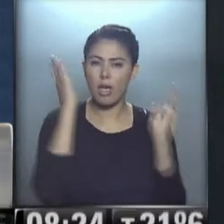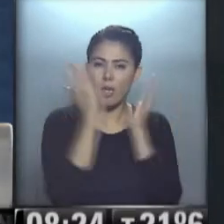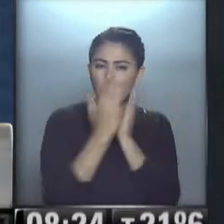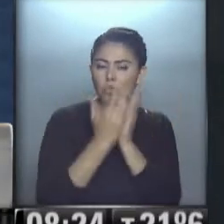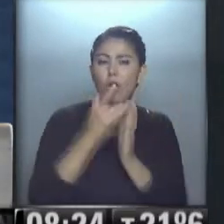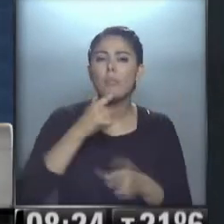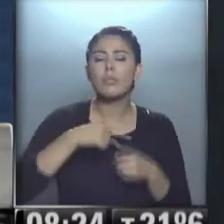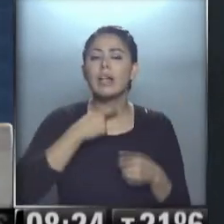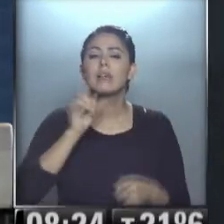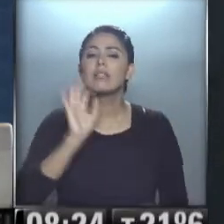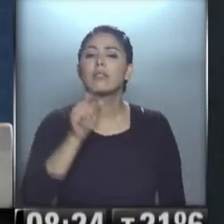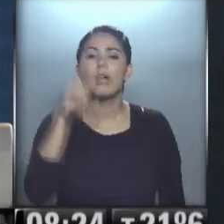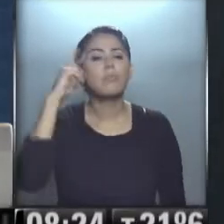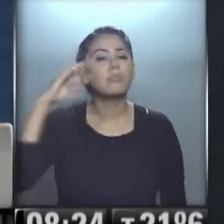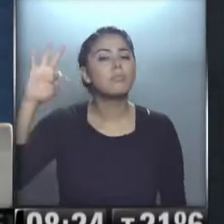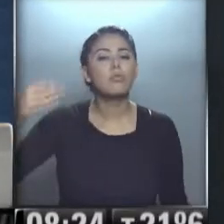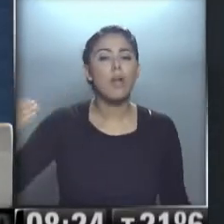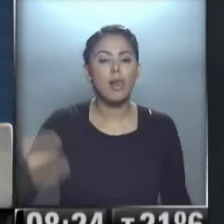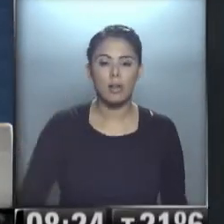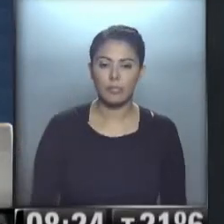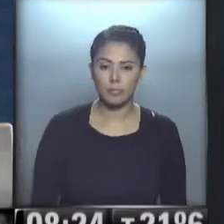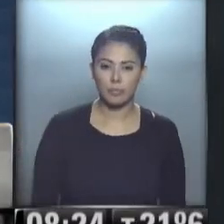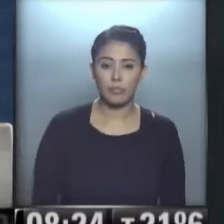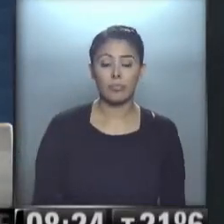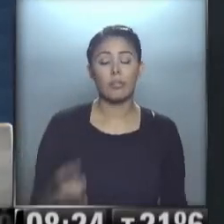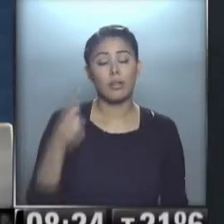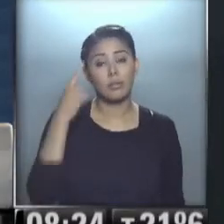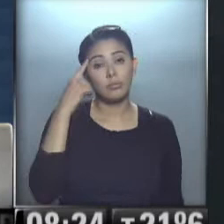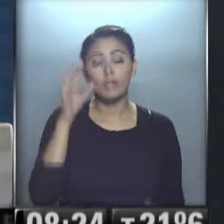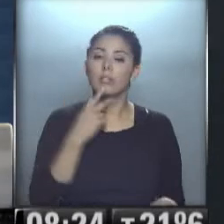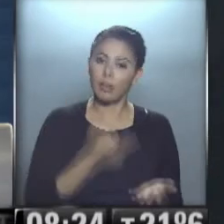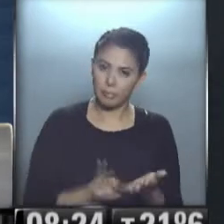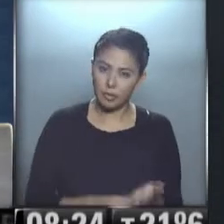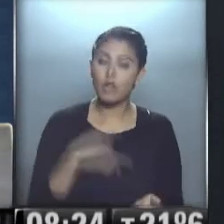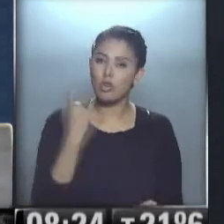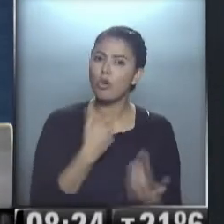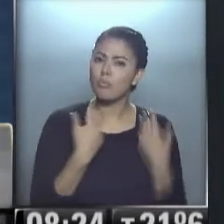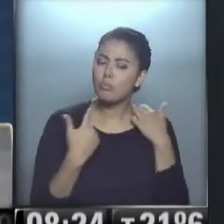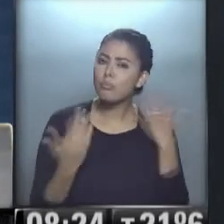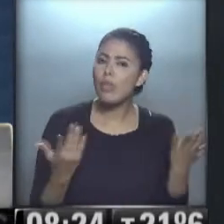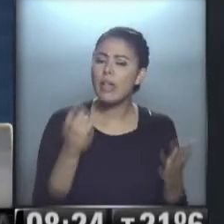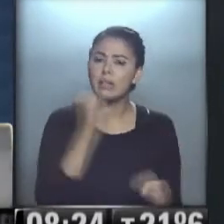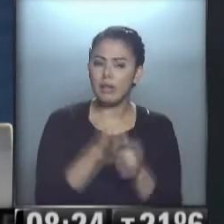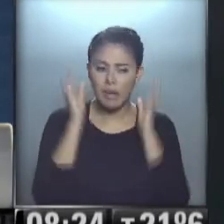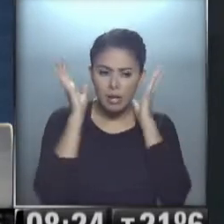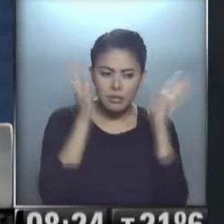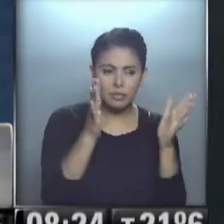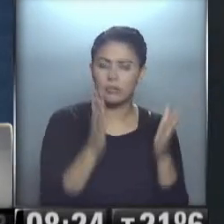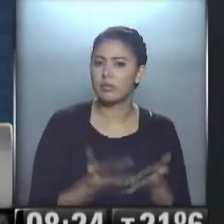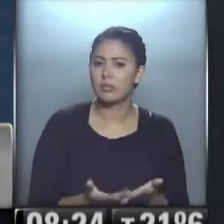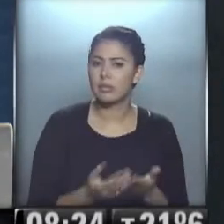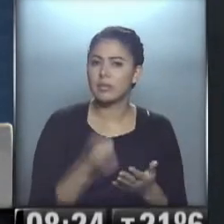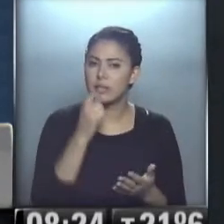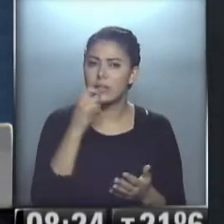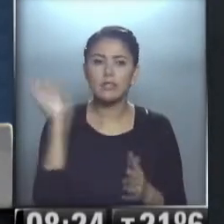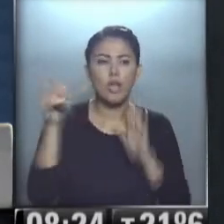Quería conocer su opinión en este sentido. Creo que, vuelvo a insistir, nosotros podríamos trabajar en esta hipótesis, en el